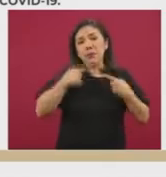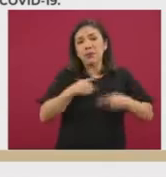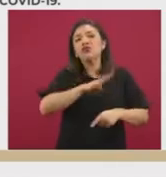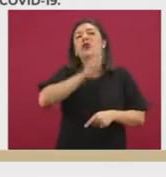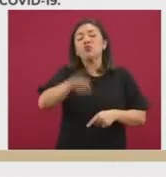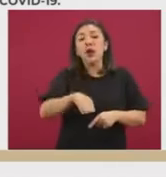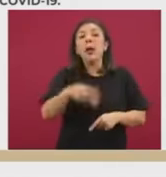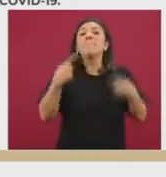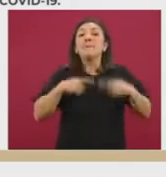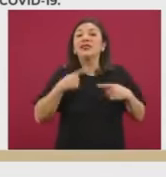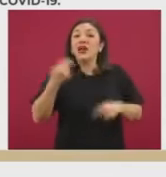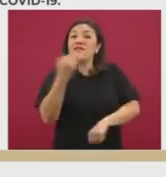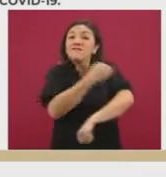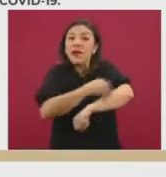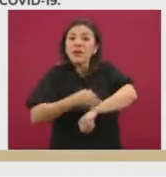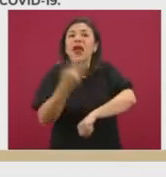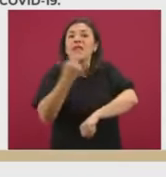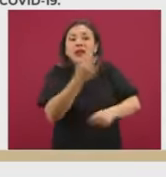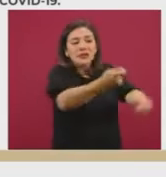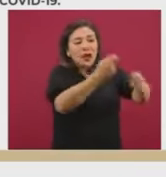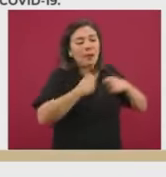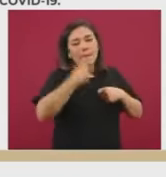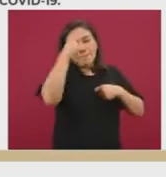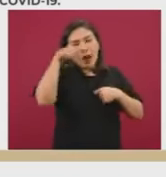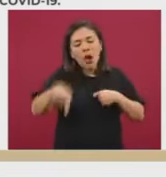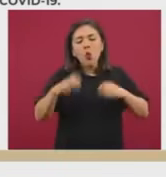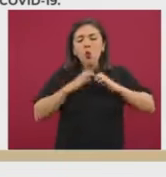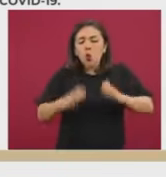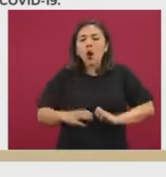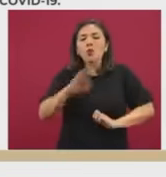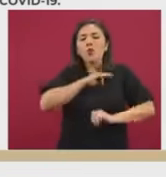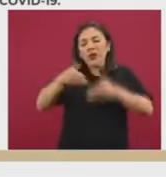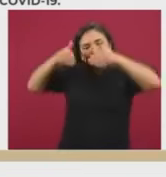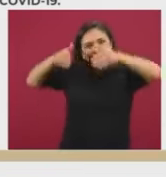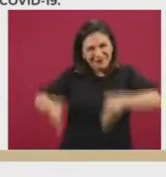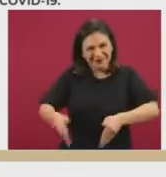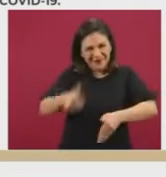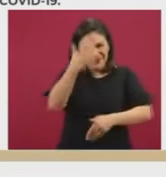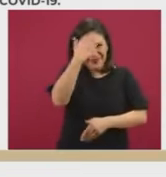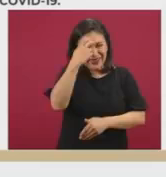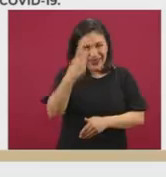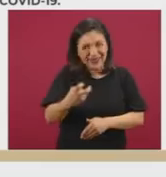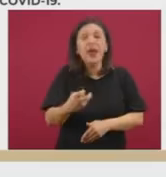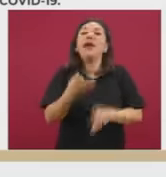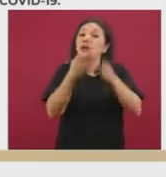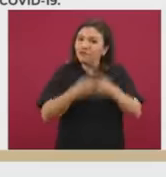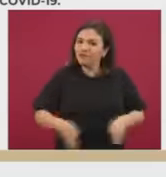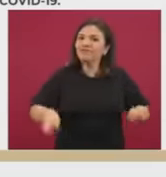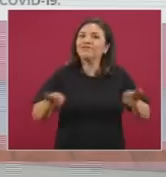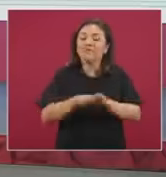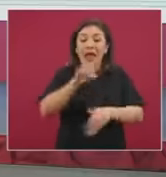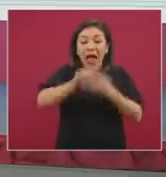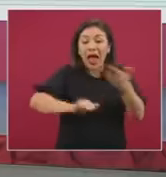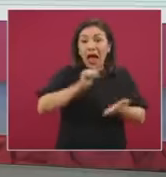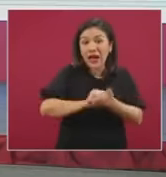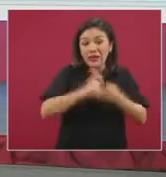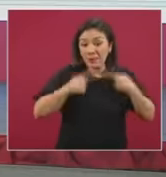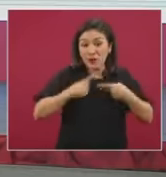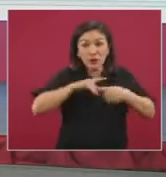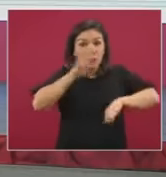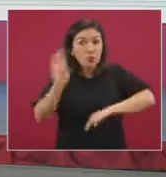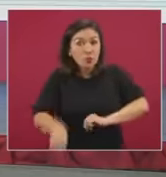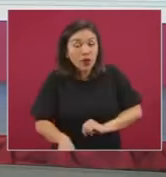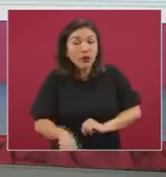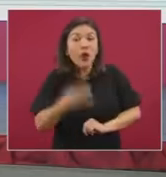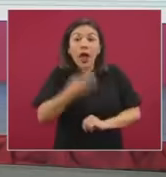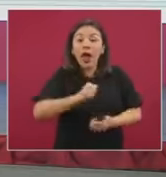los familiares para los permisos de inhumación. Eso es muy importante. Entonces, por eso ese instrumento, el acta de defunción,